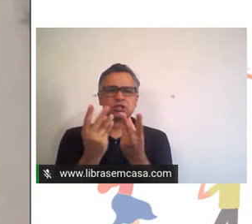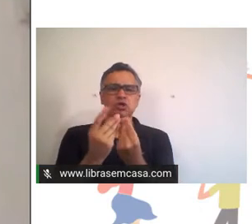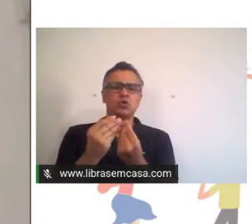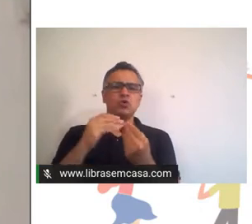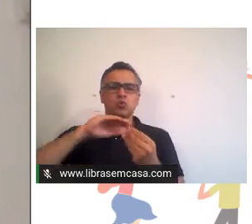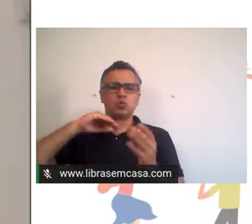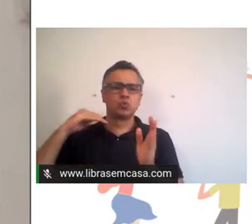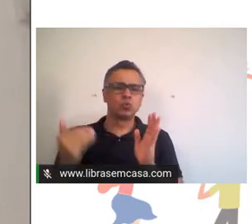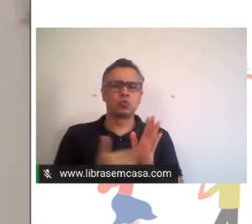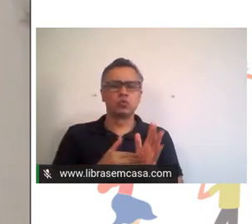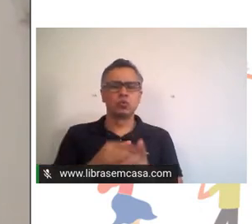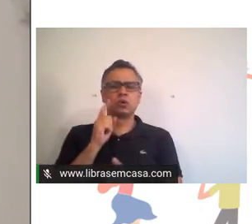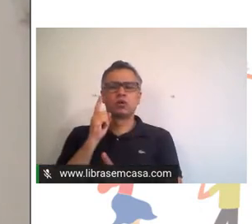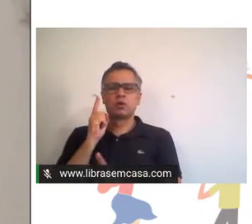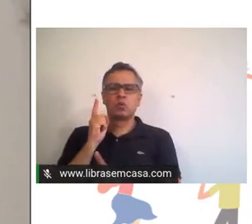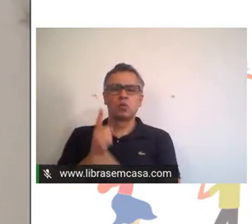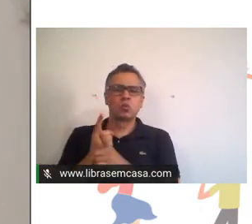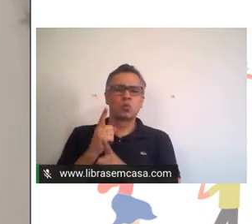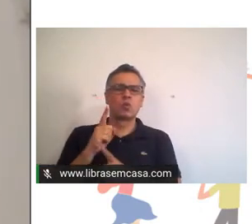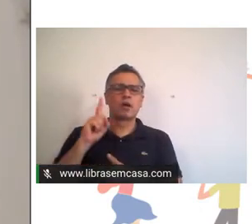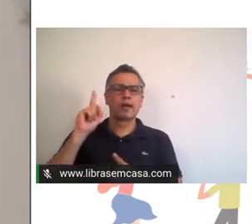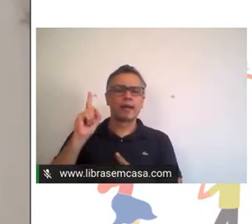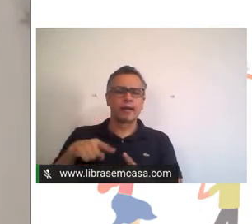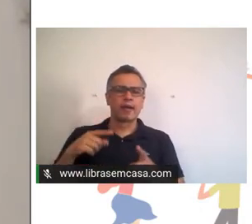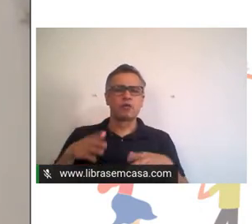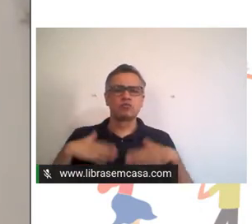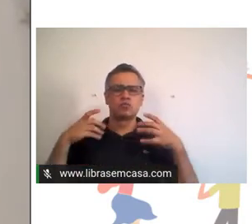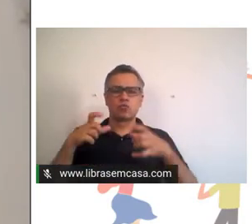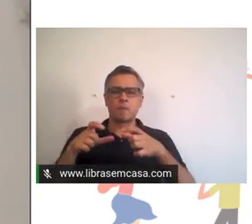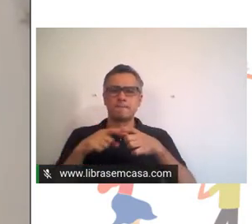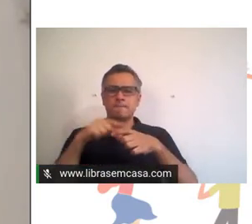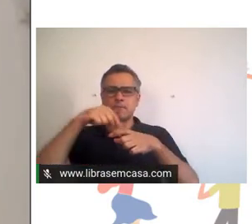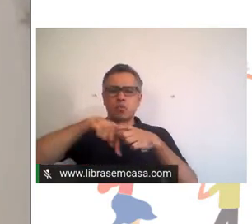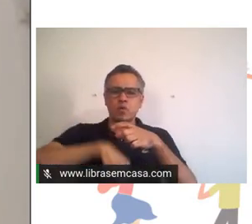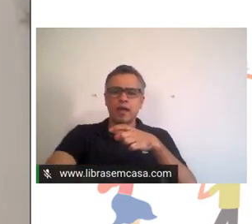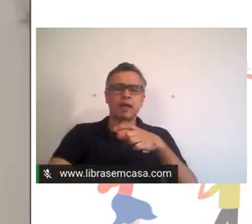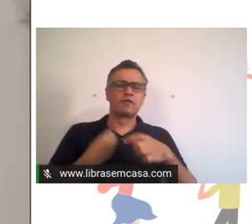único que encontramos es el efecto de esos agujeros en nuestra vida diaria.